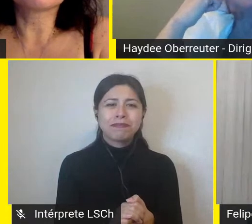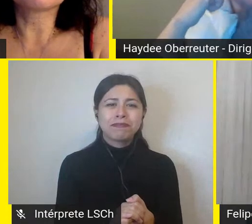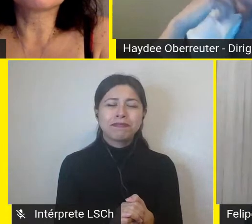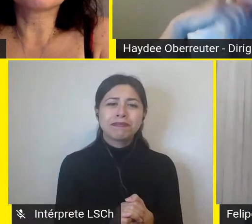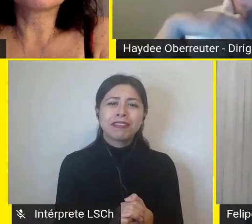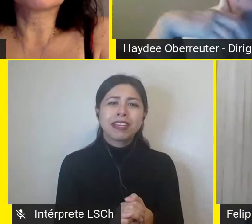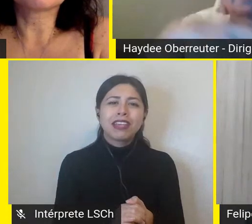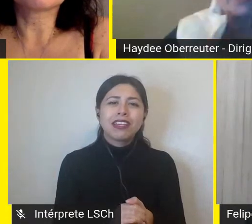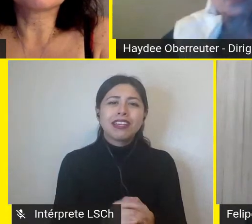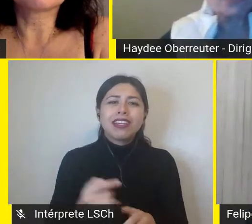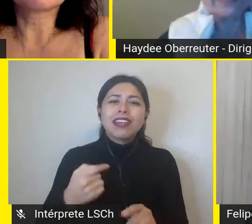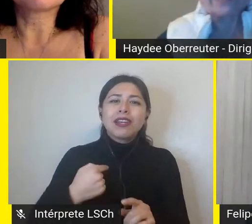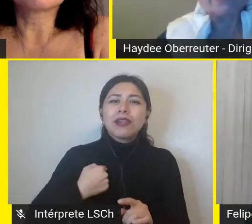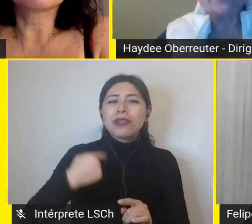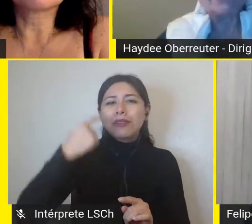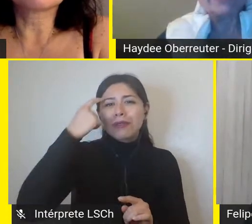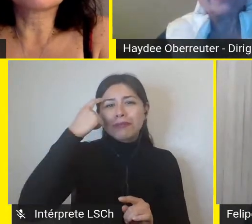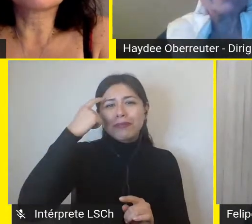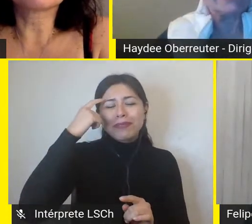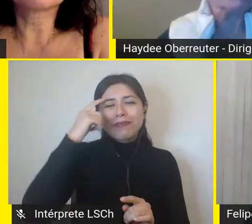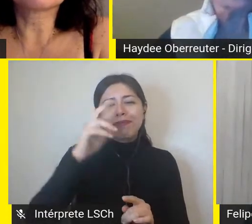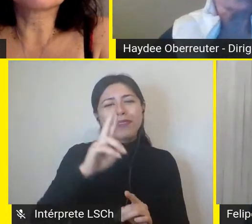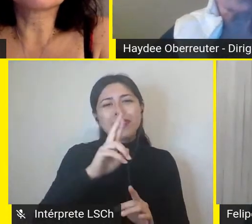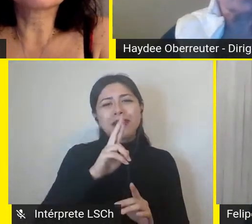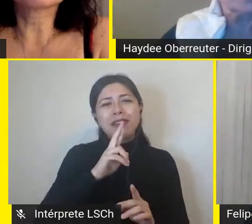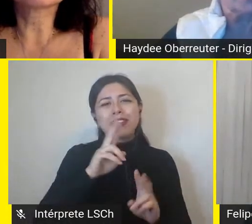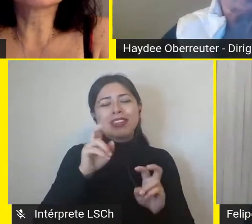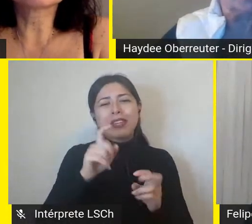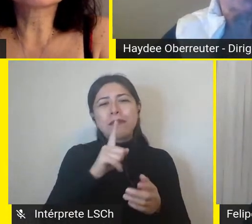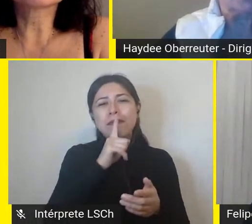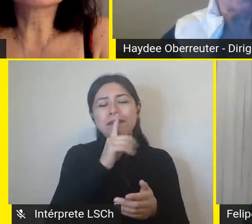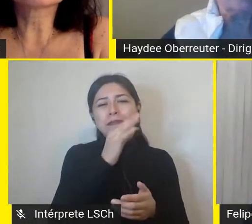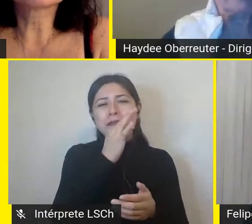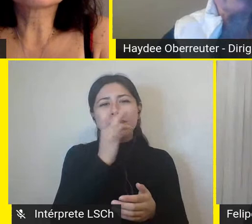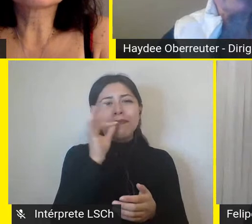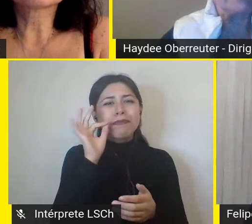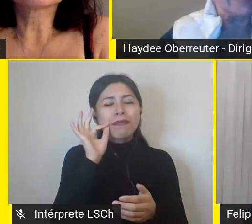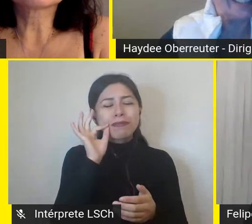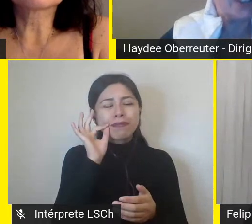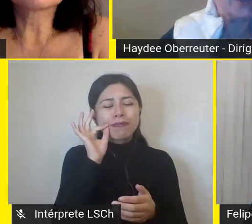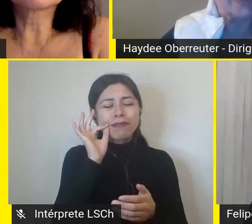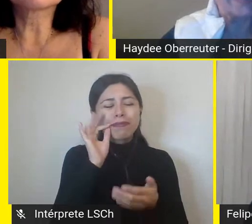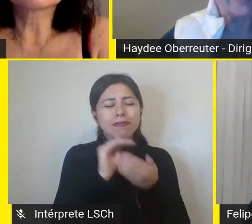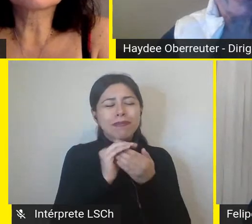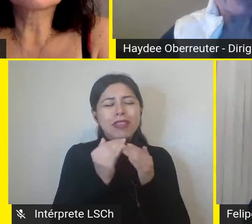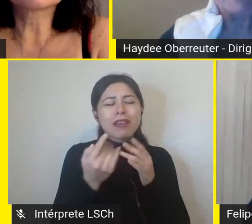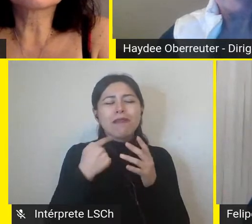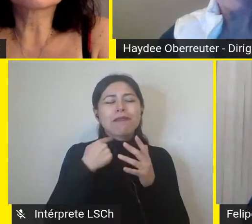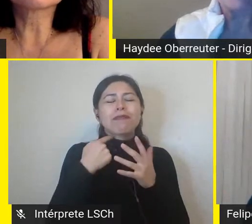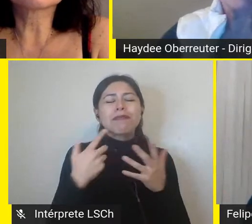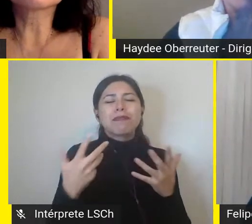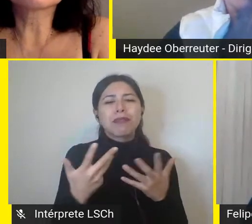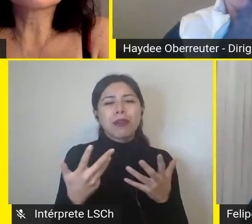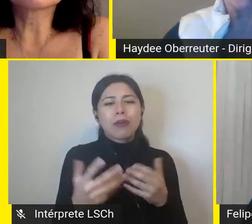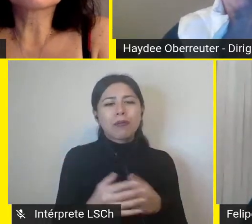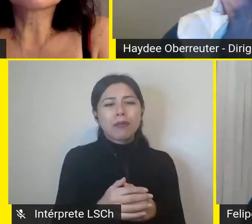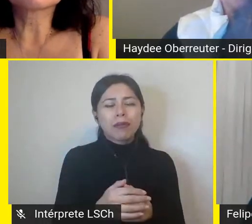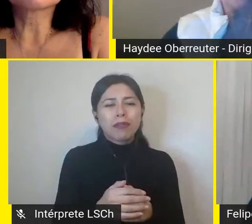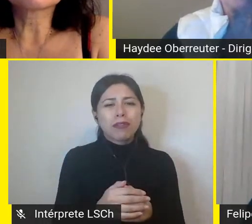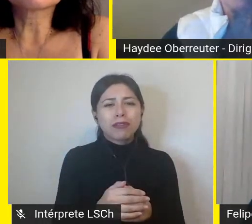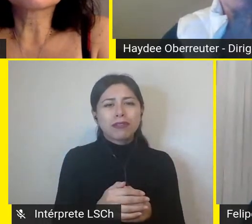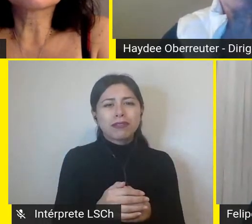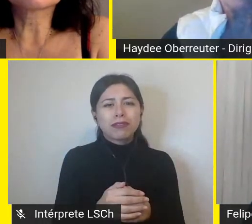¿Saben, pensando en la consulta respecto del silencio, ¿no? ¿Cómo afecta el silencio?